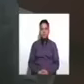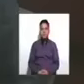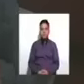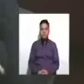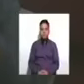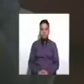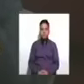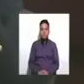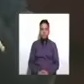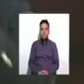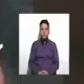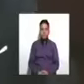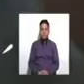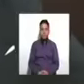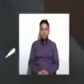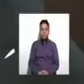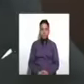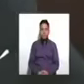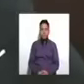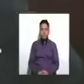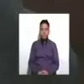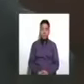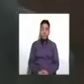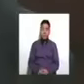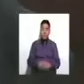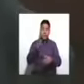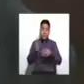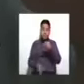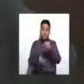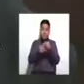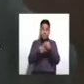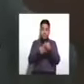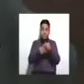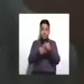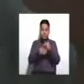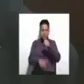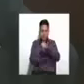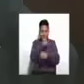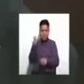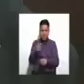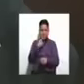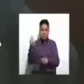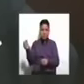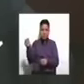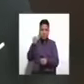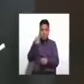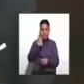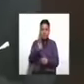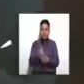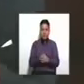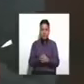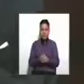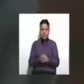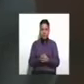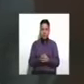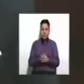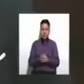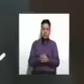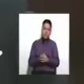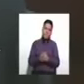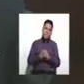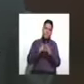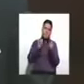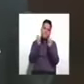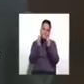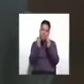en el sector petrolero. Debo decir también que el ministro ha dicho acá que hicieron